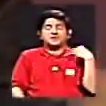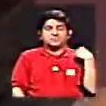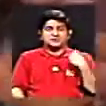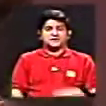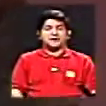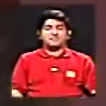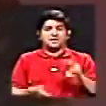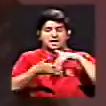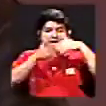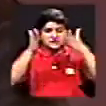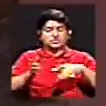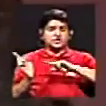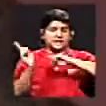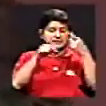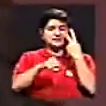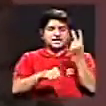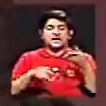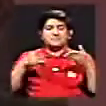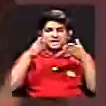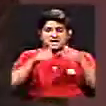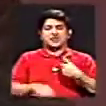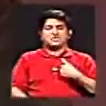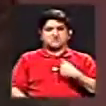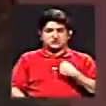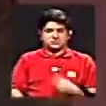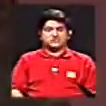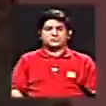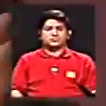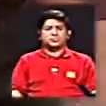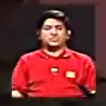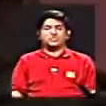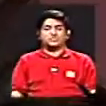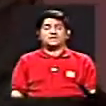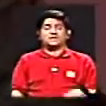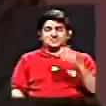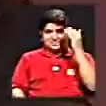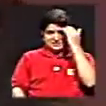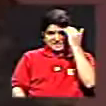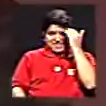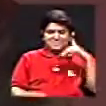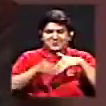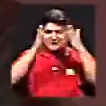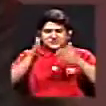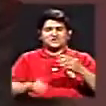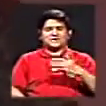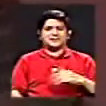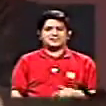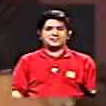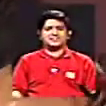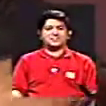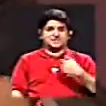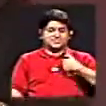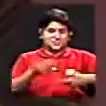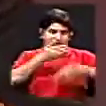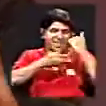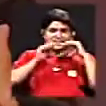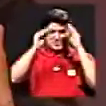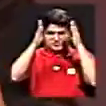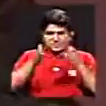estudiantes llevarlos a ver esta alcantarilla. Ajá. Los hoy ingenieros que fueron estudiantes míos saben que siempre íbamos a ver esa alcantarilla porque aparte de que